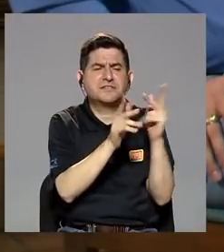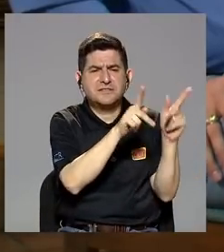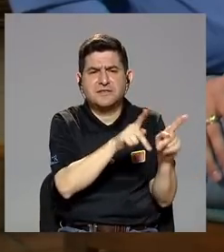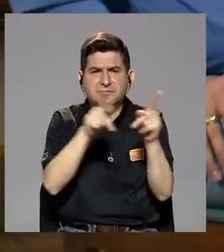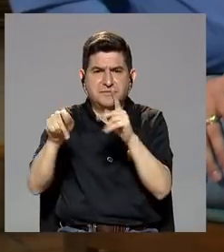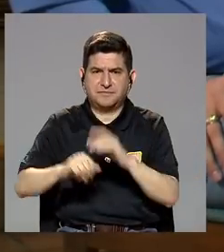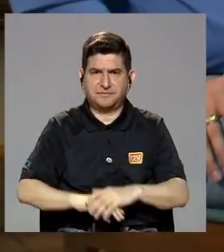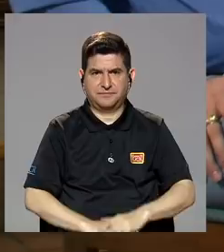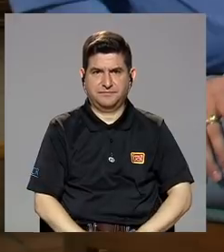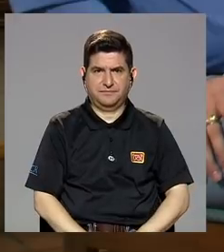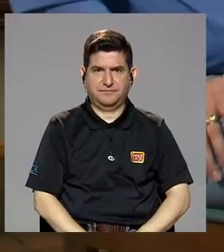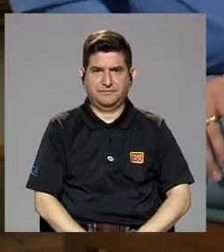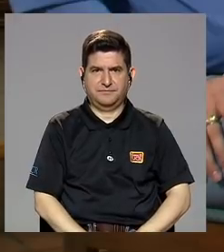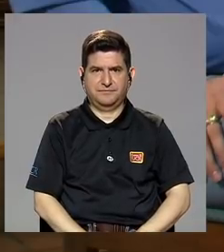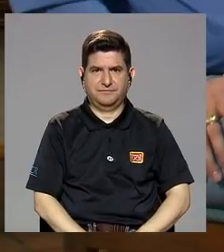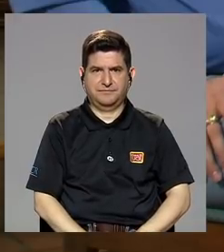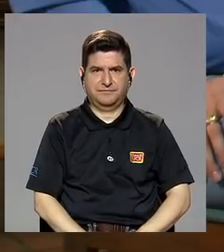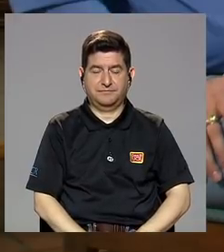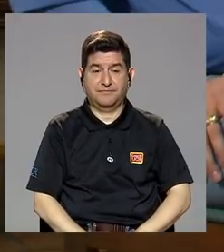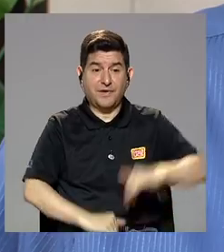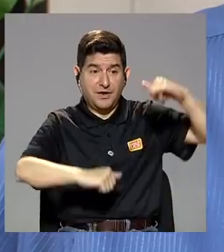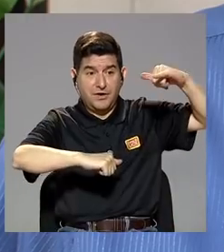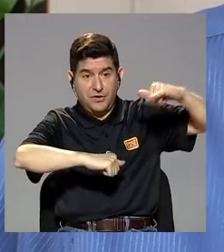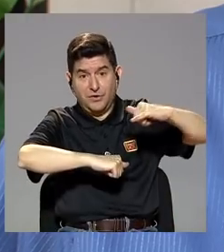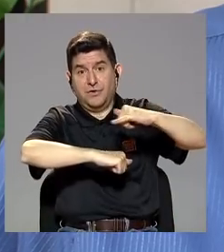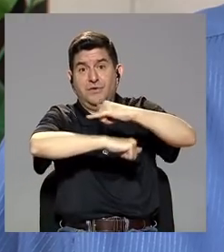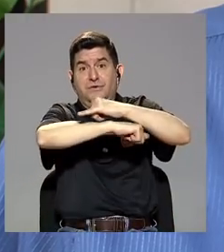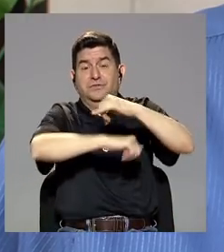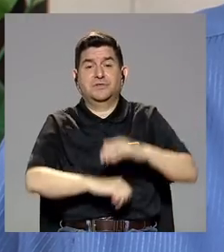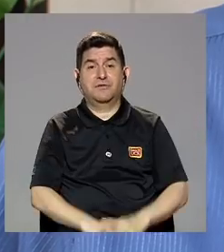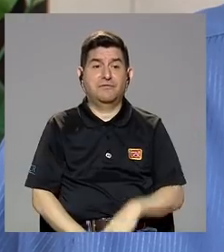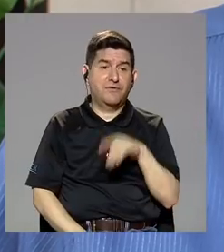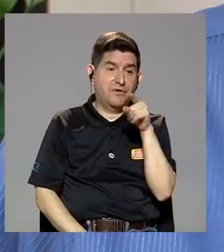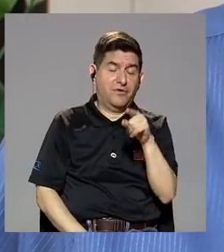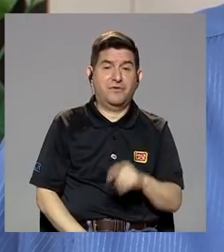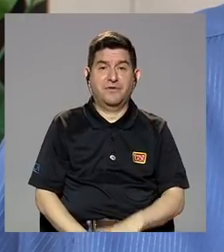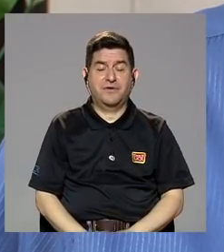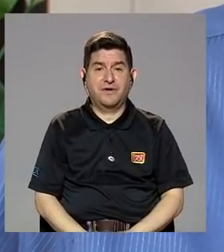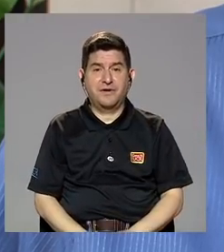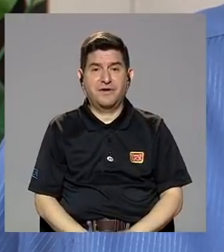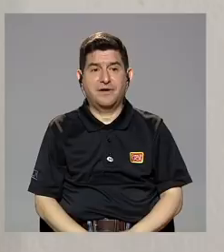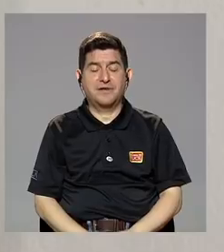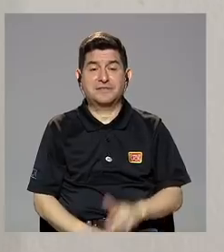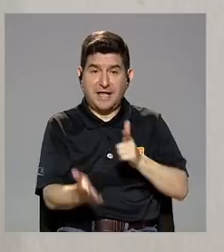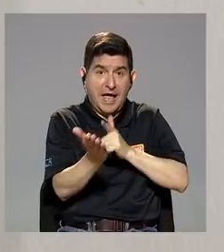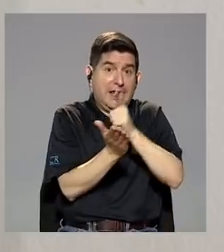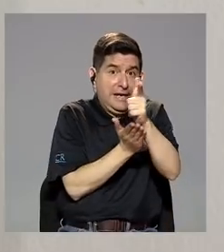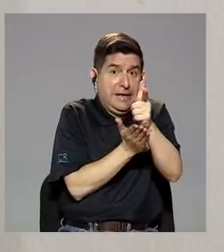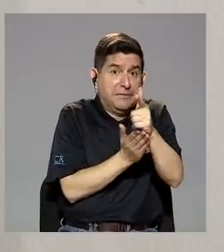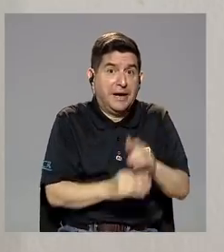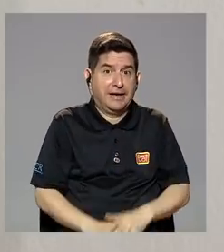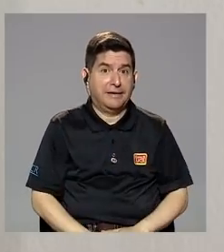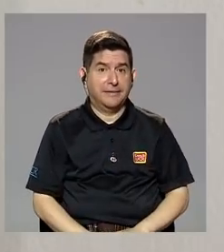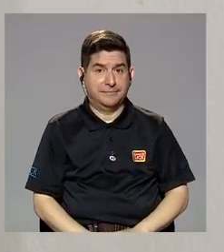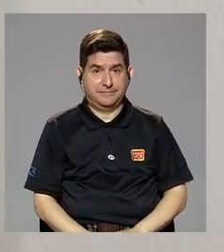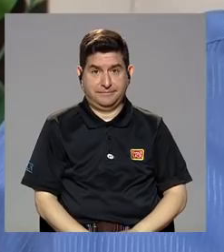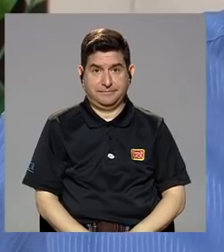gente los aviones llegaban allí a al aeropuerto de liberia